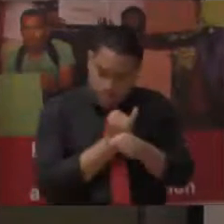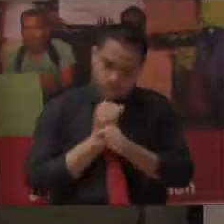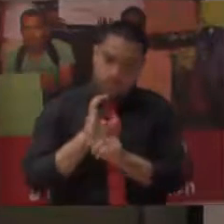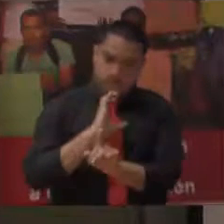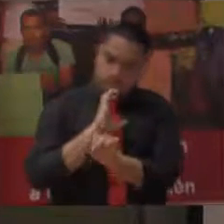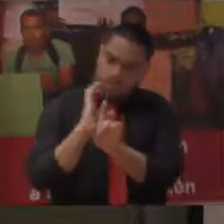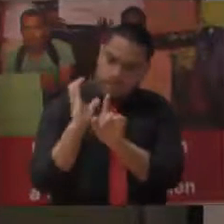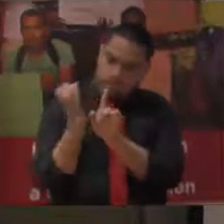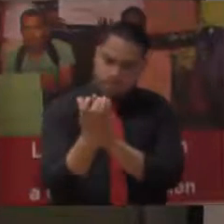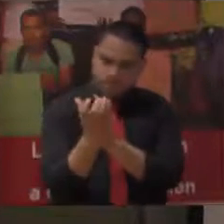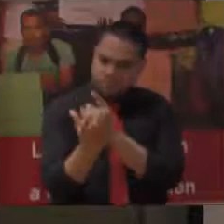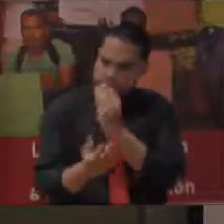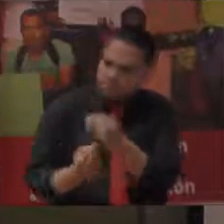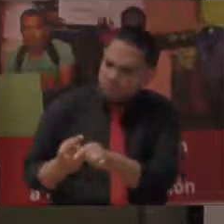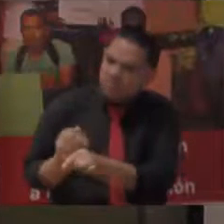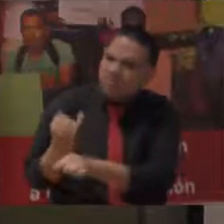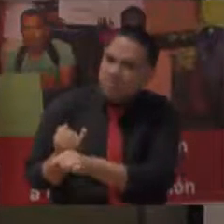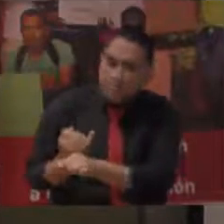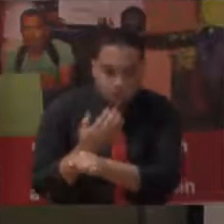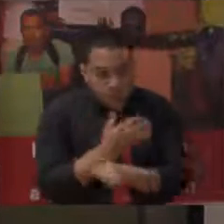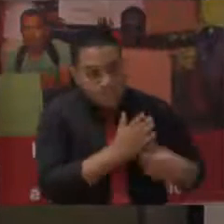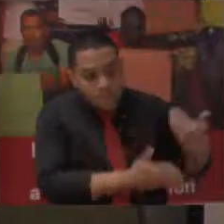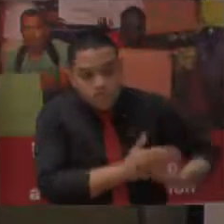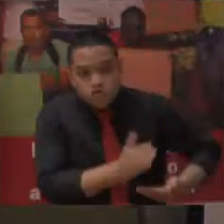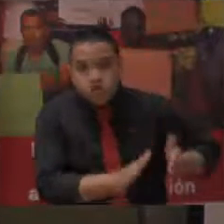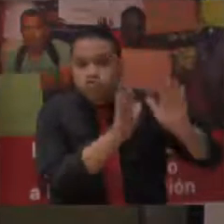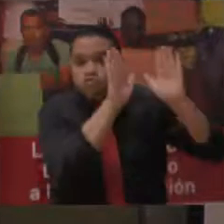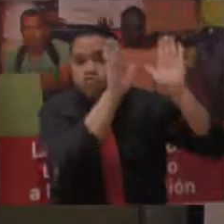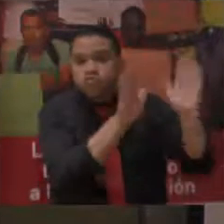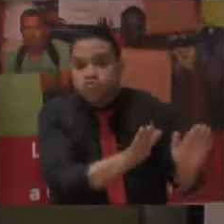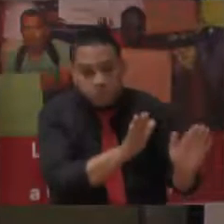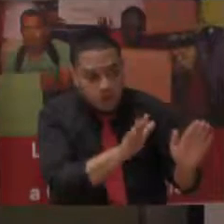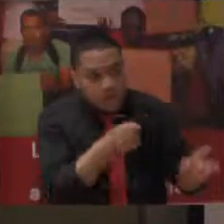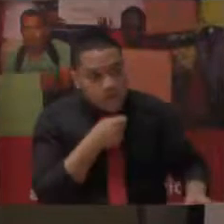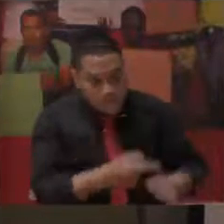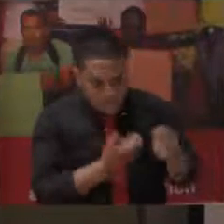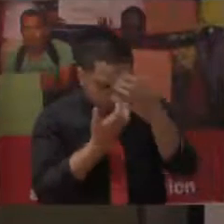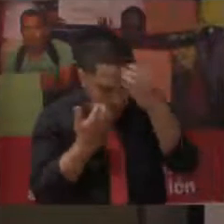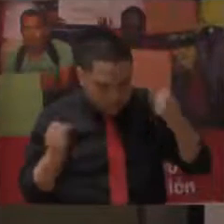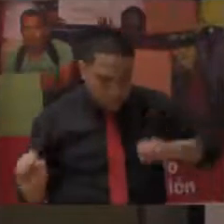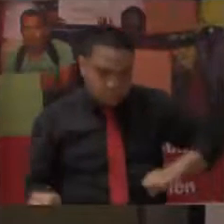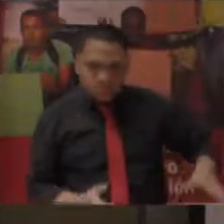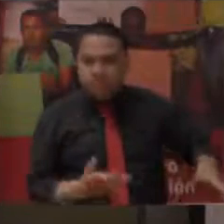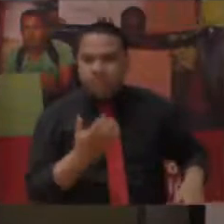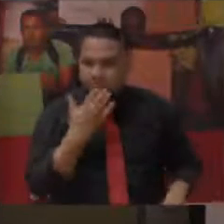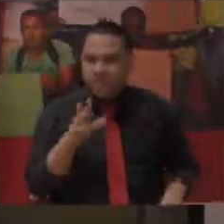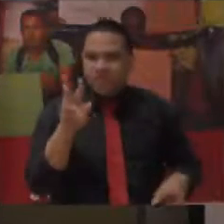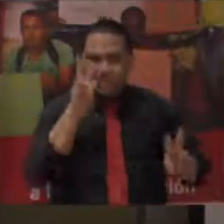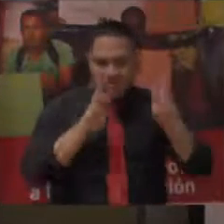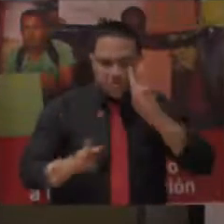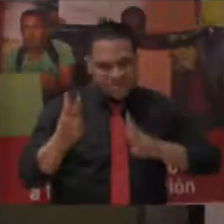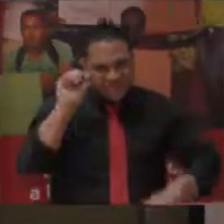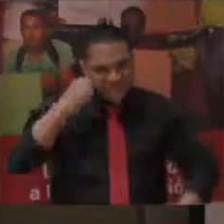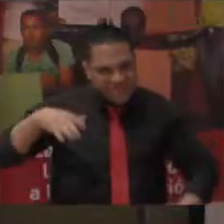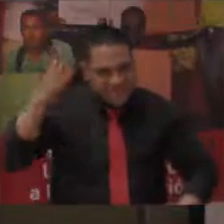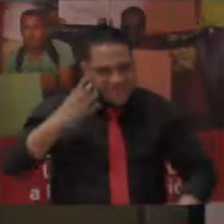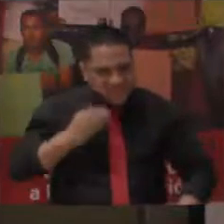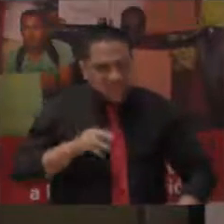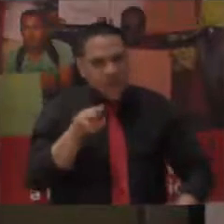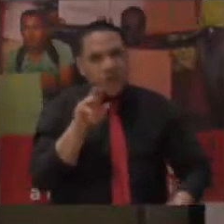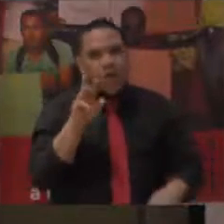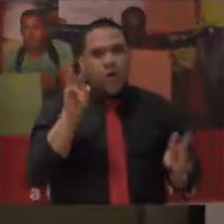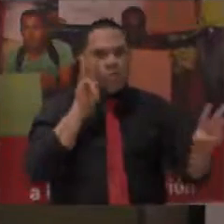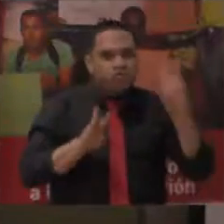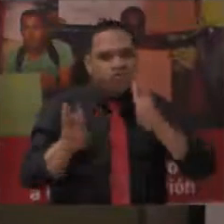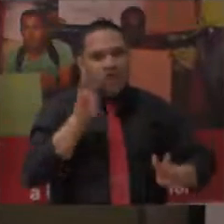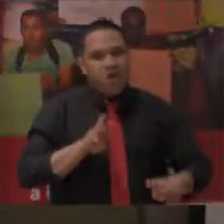en el proceso de reintegración? Hablo desde nuestra experiencia positiva en el Museo Rayo en el 2015.